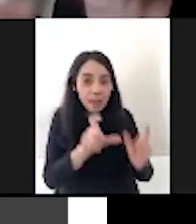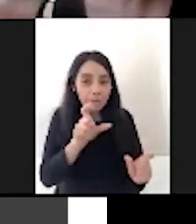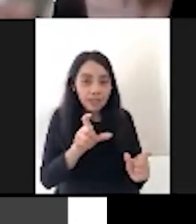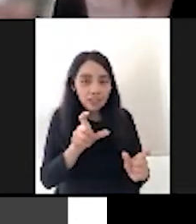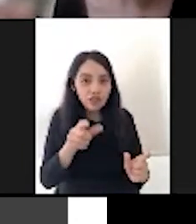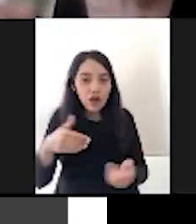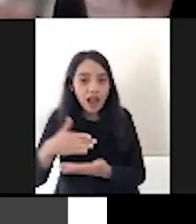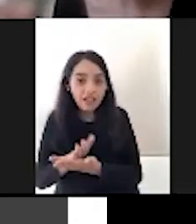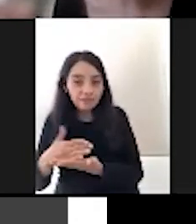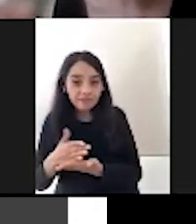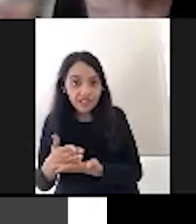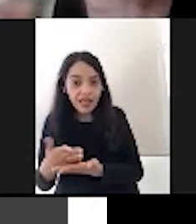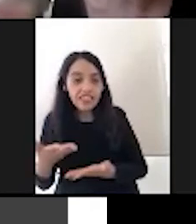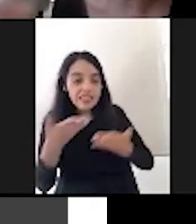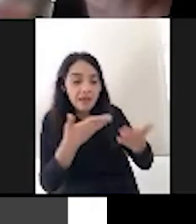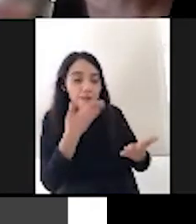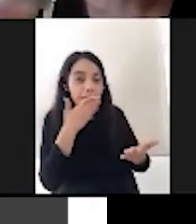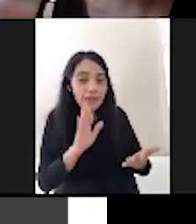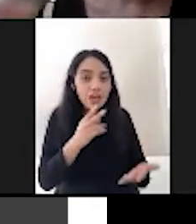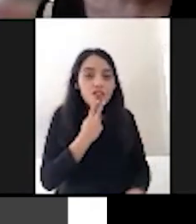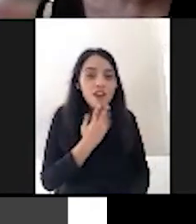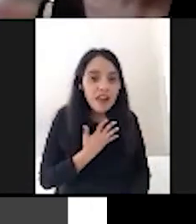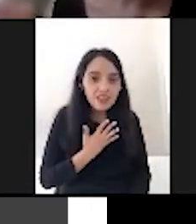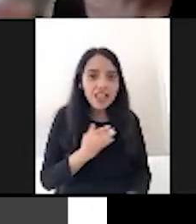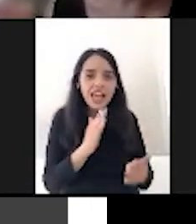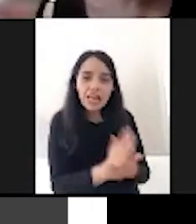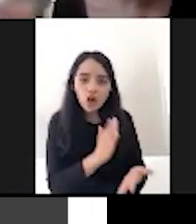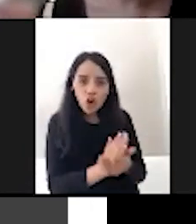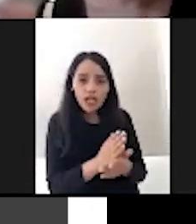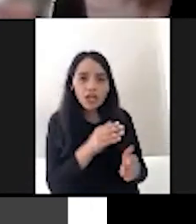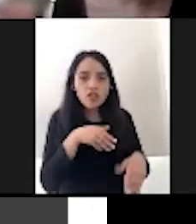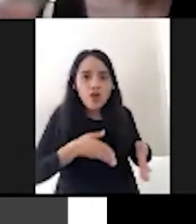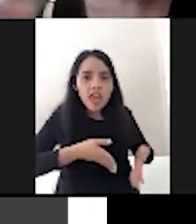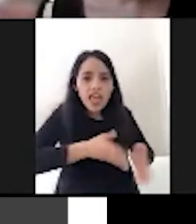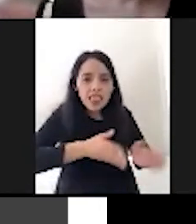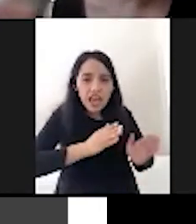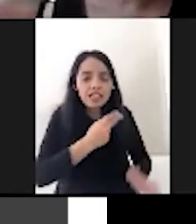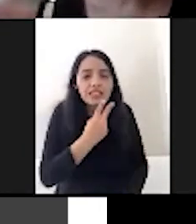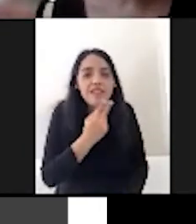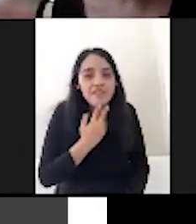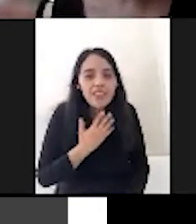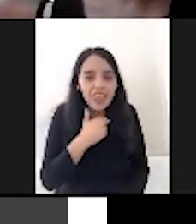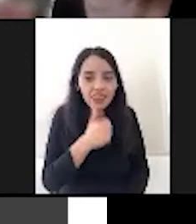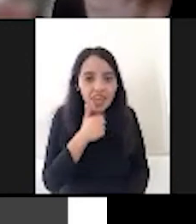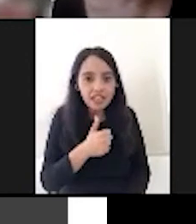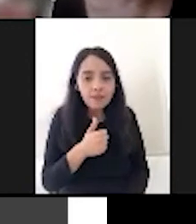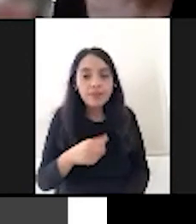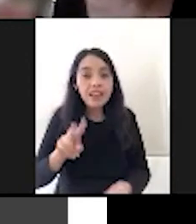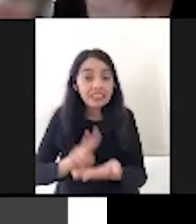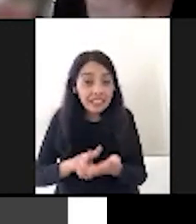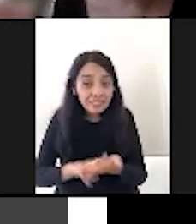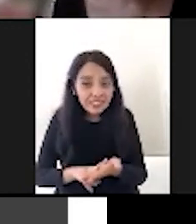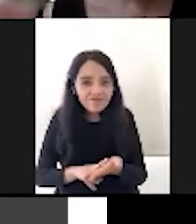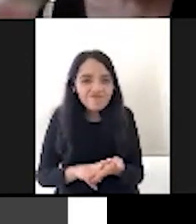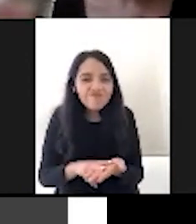impacto en la vida cotidiana del paciente, en las aulas, en la calle, en su día a día. La realidad es que aún sabemos súper poco